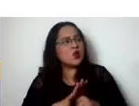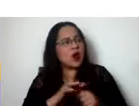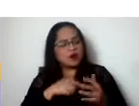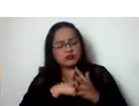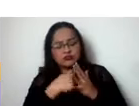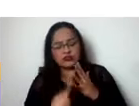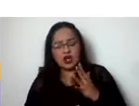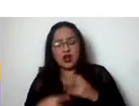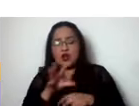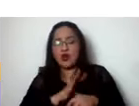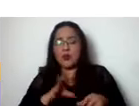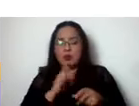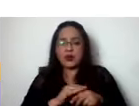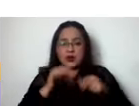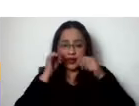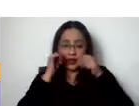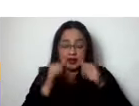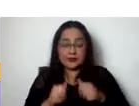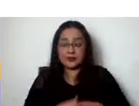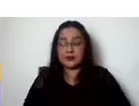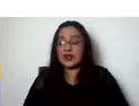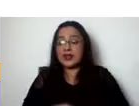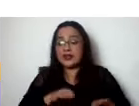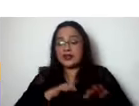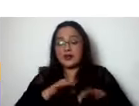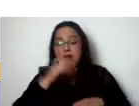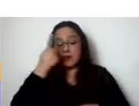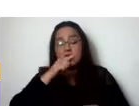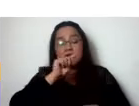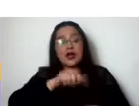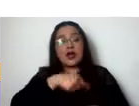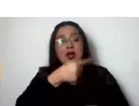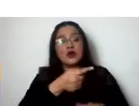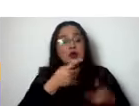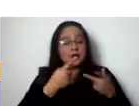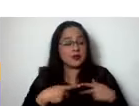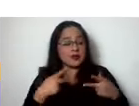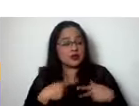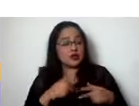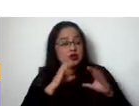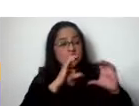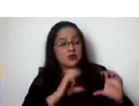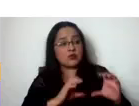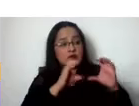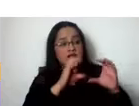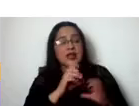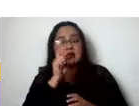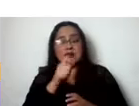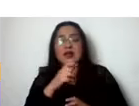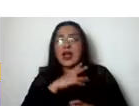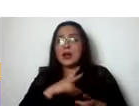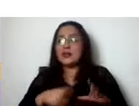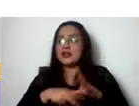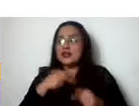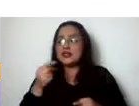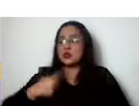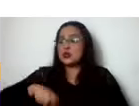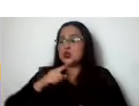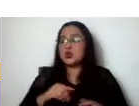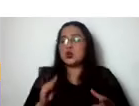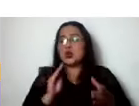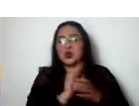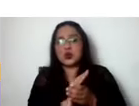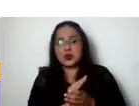trabajo de cuidados sí es un punto ciego en todo el lenguaje público. Entonces necesitamos reconocer que hay ese punto ciego